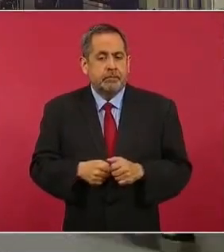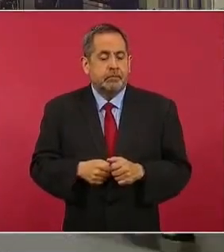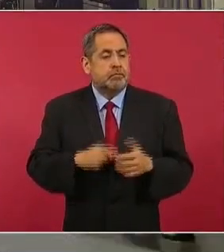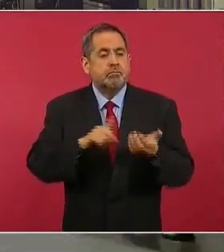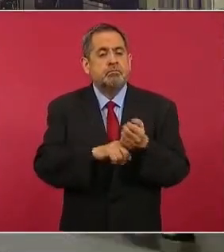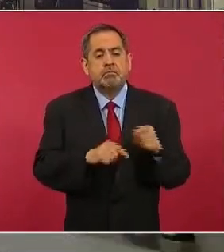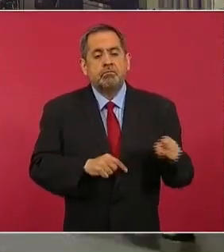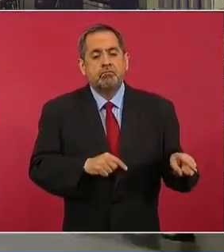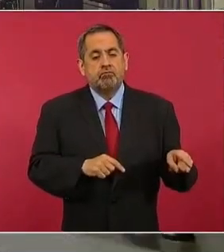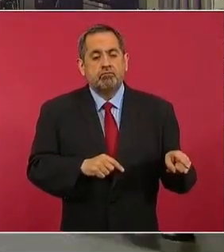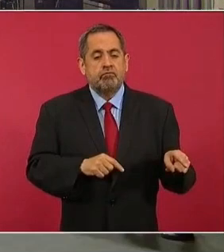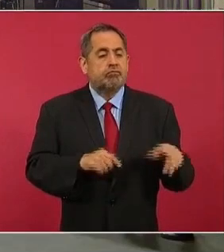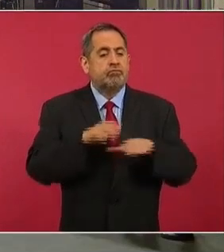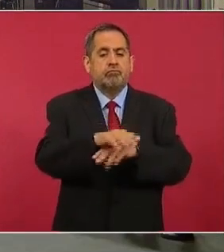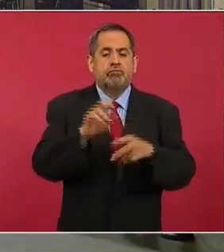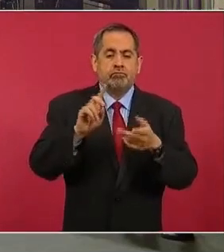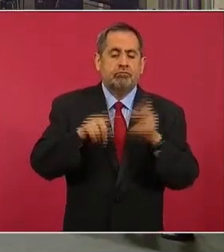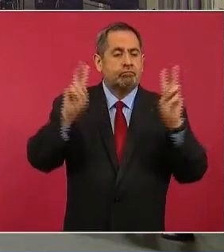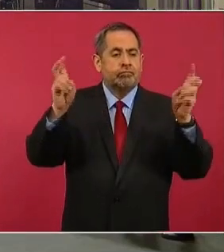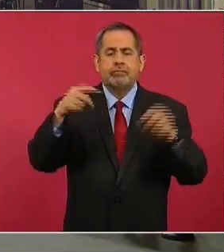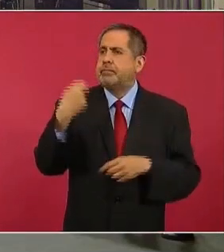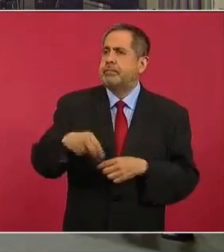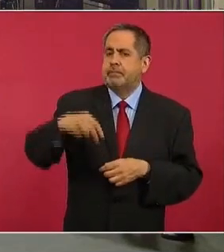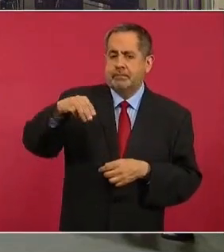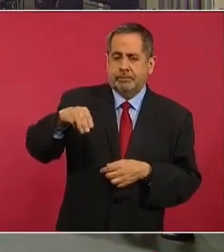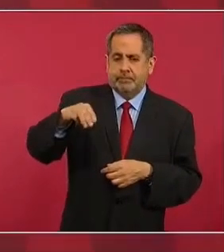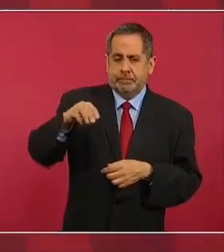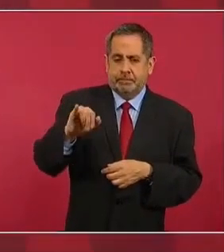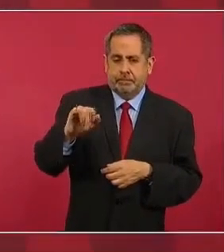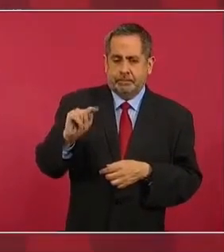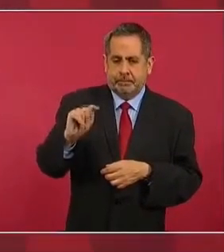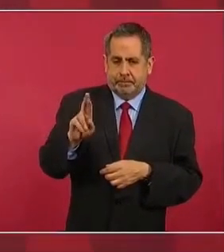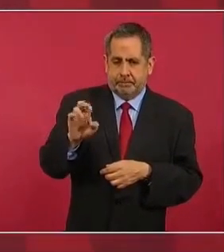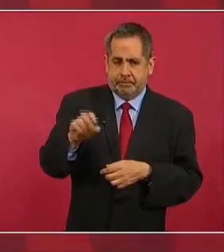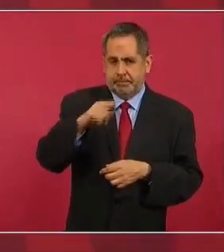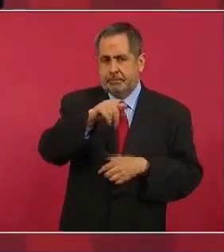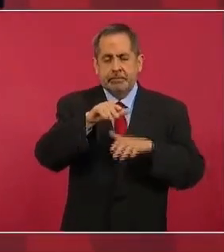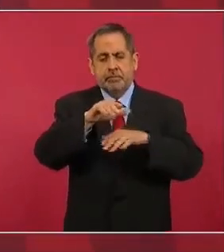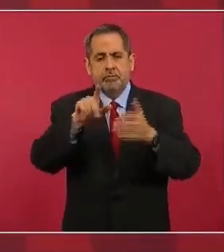asuntos de espacio aéreo, Mitre se llama, que es